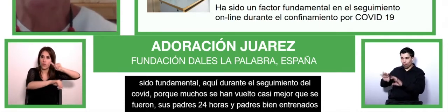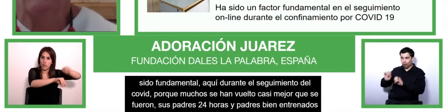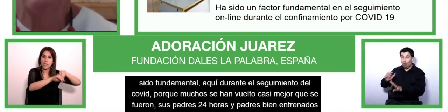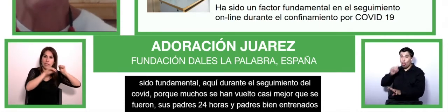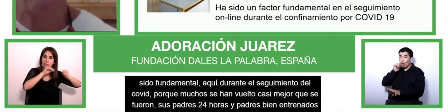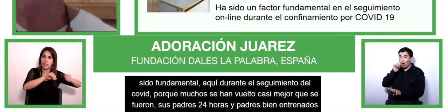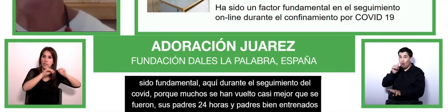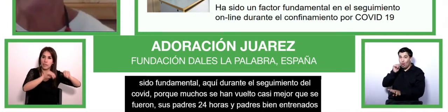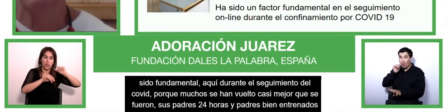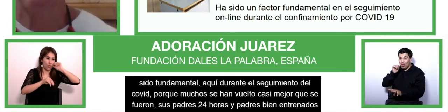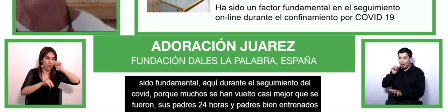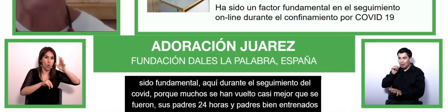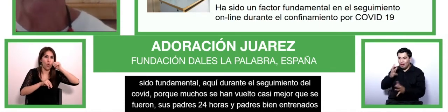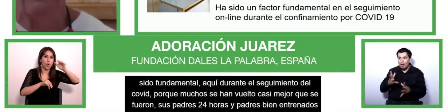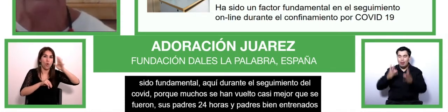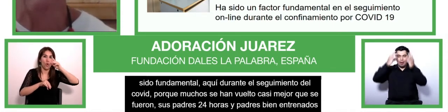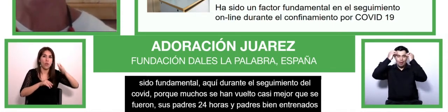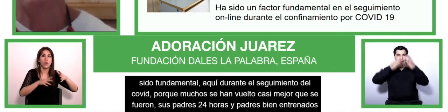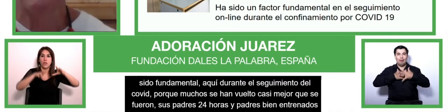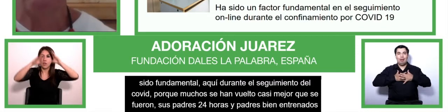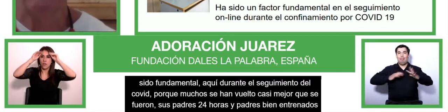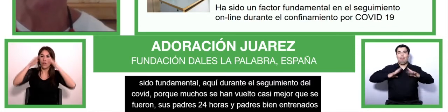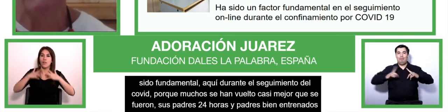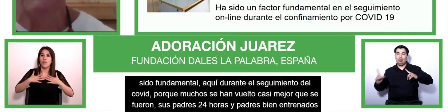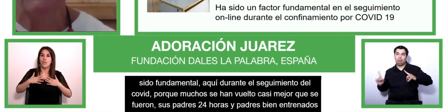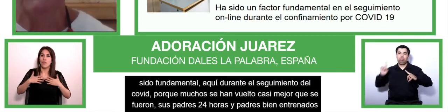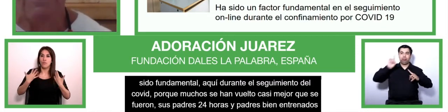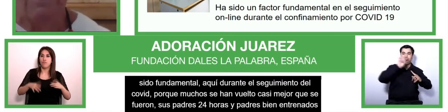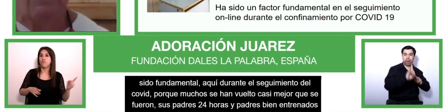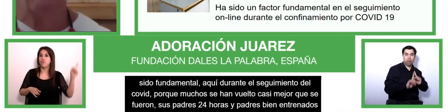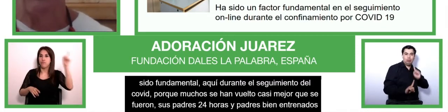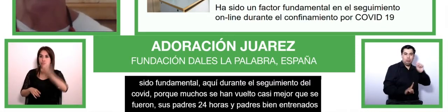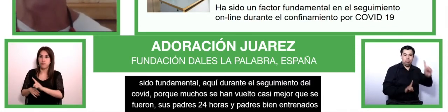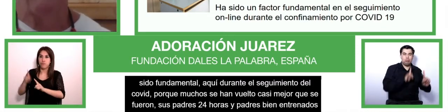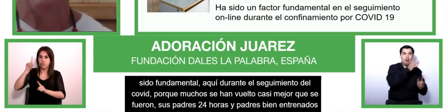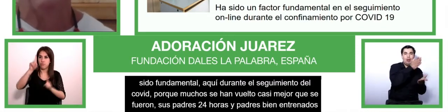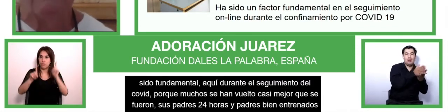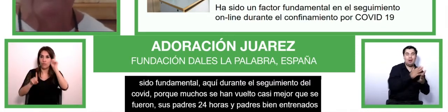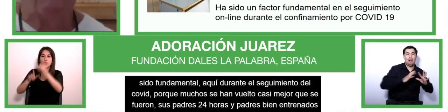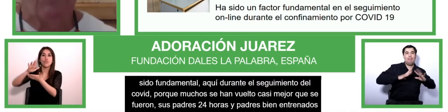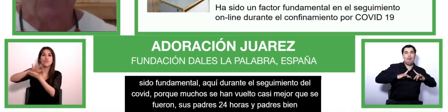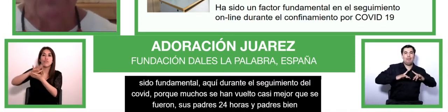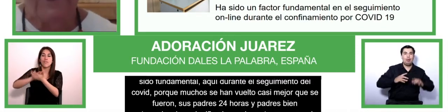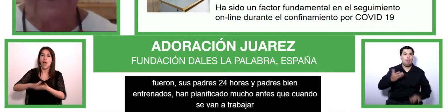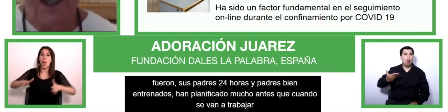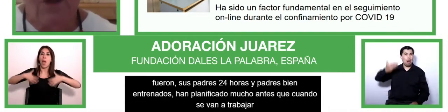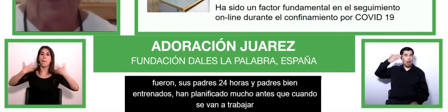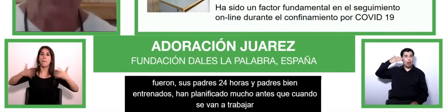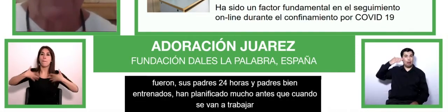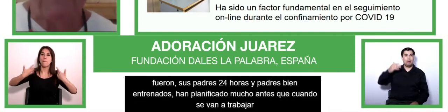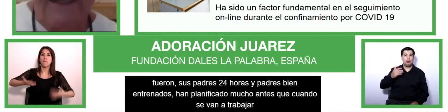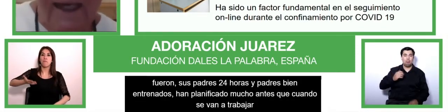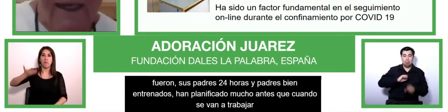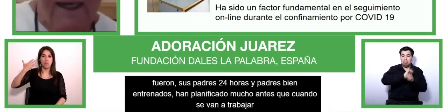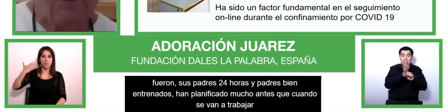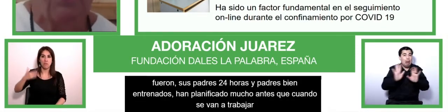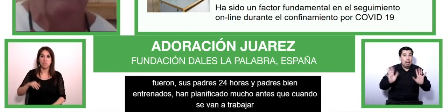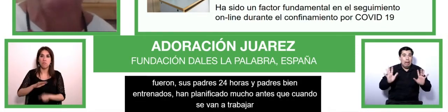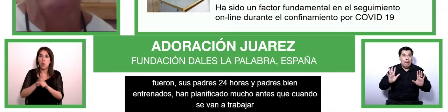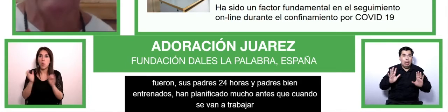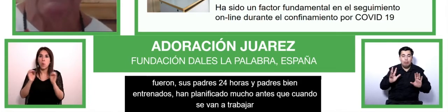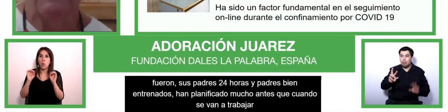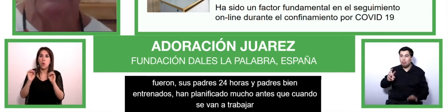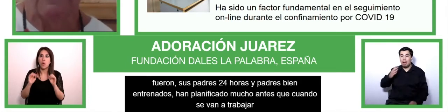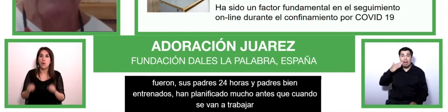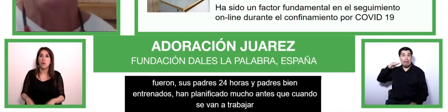beneficiado mucho antes que cuando los padres iban a trabajar, tenían mucha prisa, los acostaban y decían, bueno, pues ya en el colegio se habrán encargado